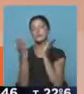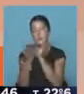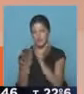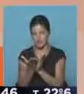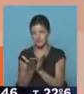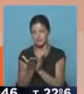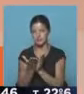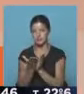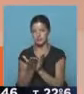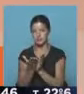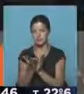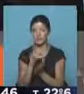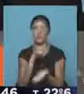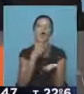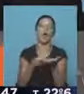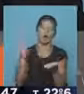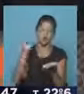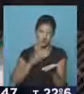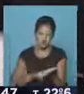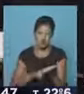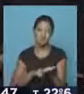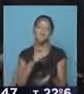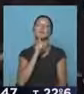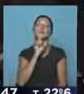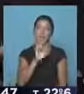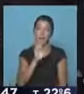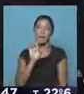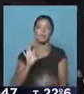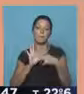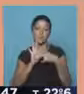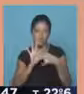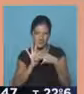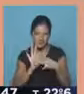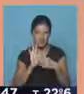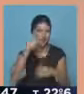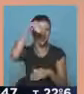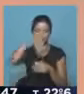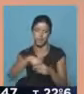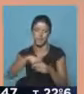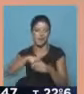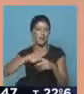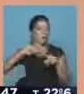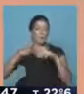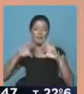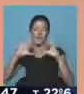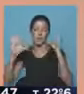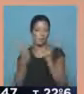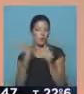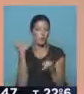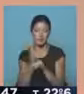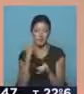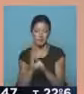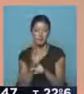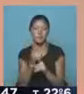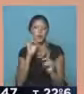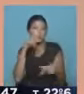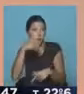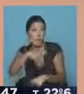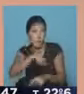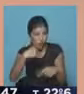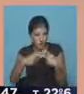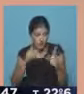entra de nuevo el fenómeno Trump, que es absolutamente invasivo ya en la política internacional, porque no sabemos hacia dónde va. Los